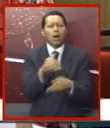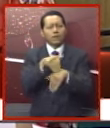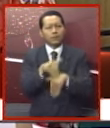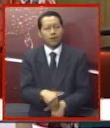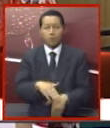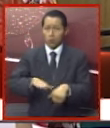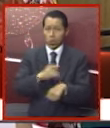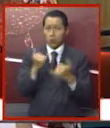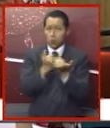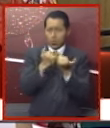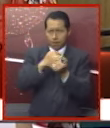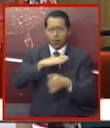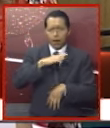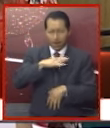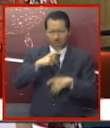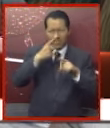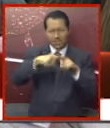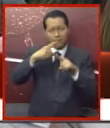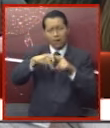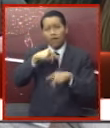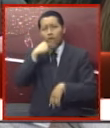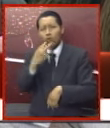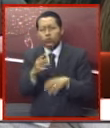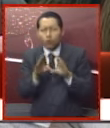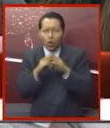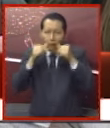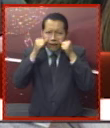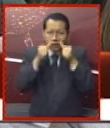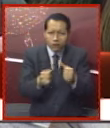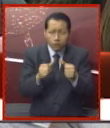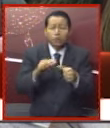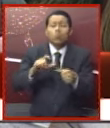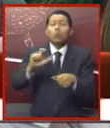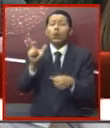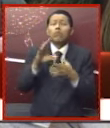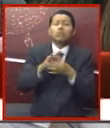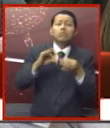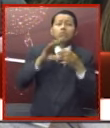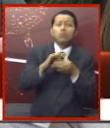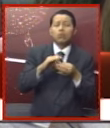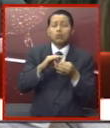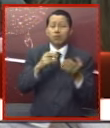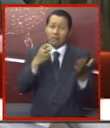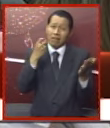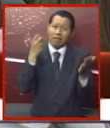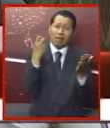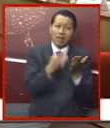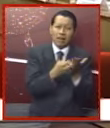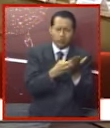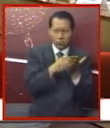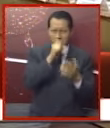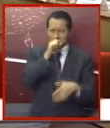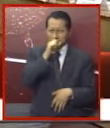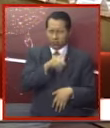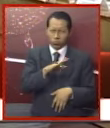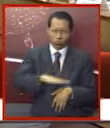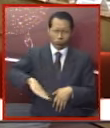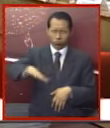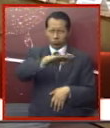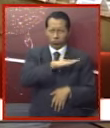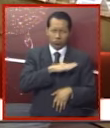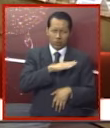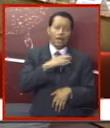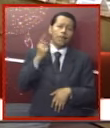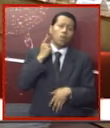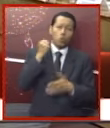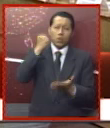también escuchamos voces que de pronto se pronuncian a que no se cumpla lo que este Poder Legislativo aprobó.